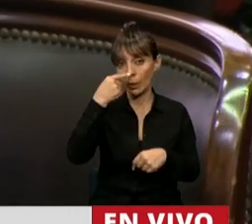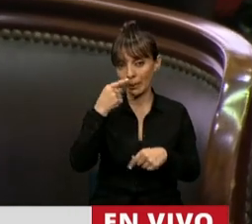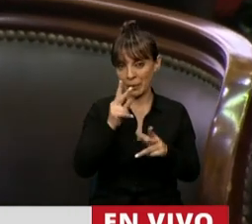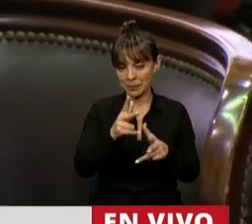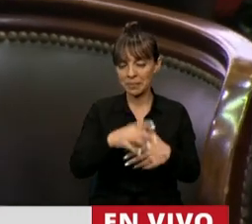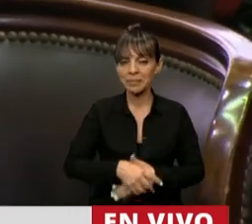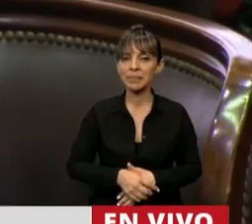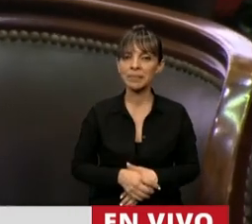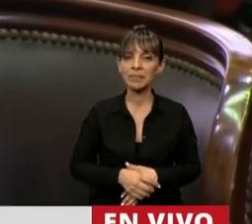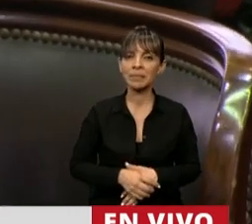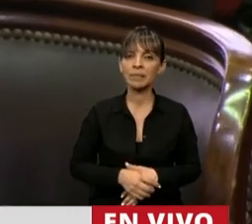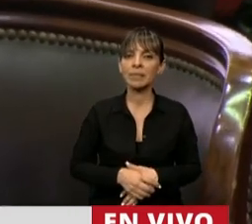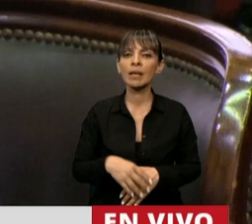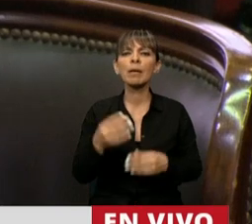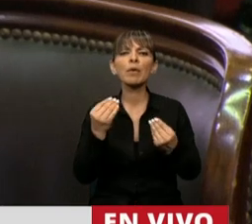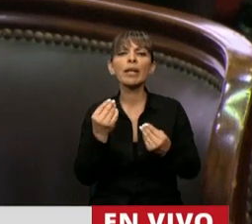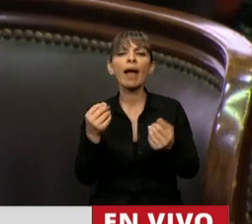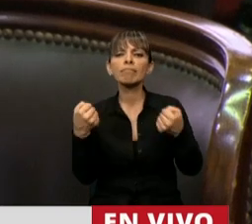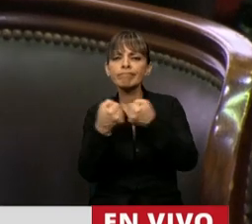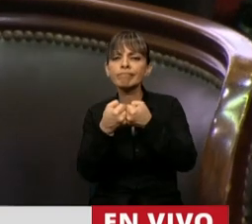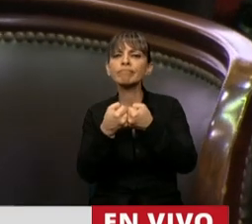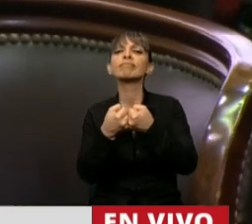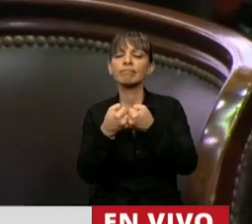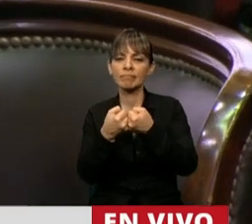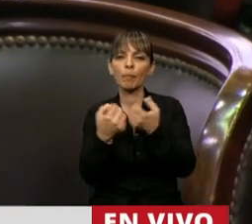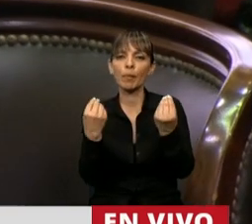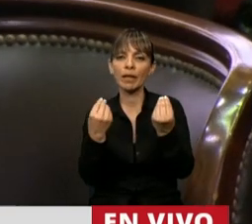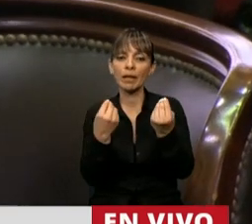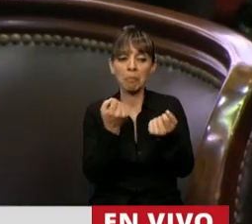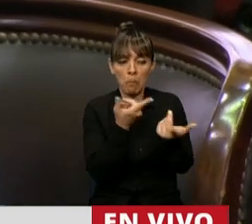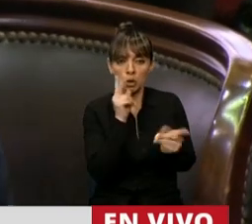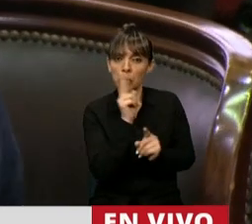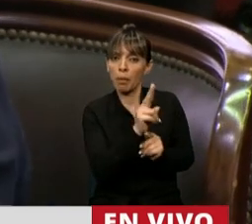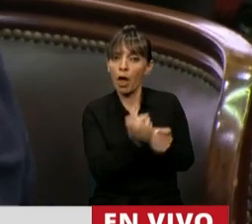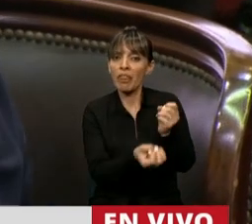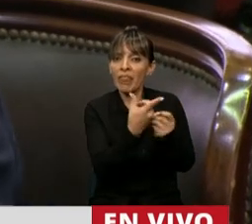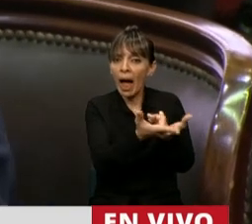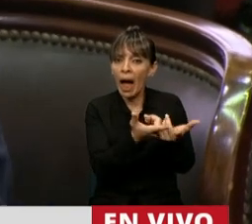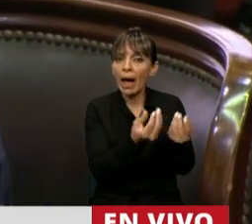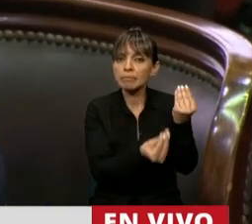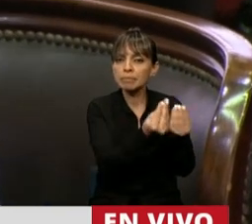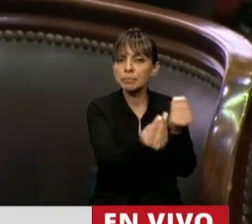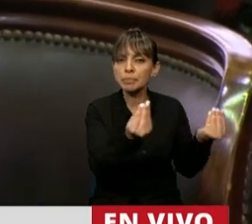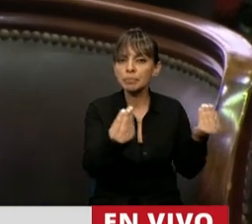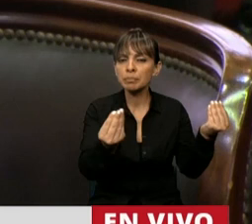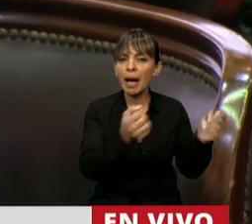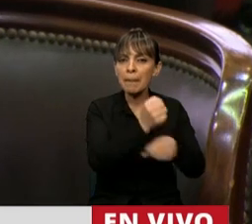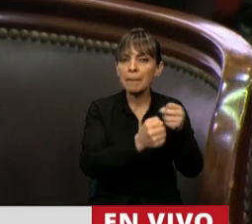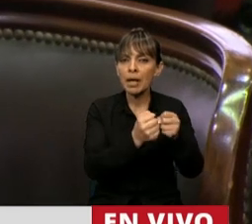señor presidente, porque, como han dicho, generan empleo, tienen una proyección y un potencial de